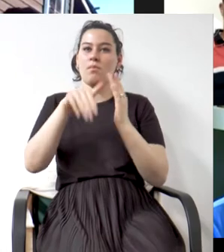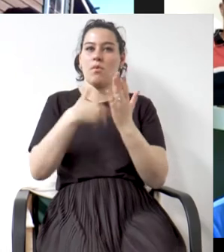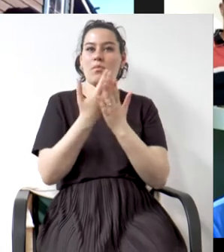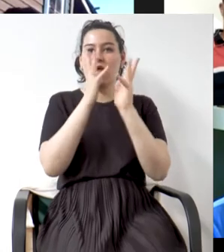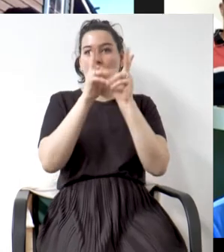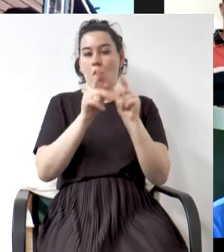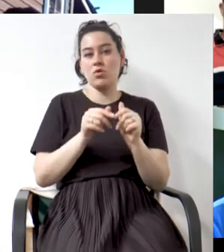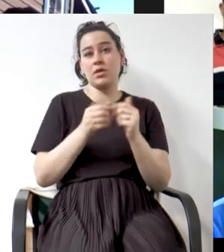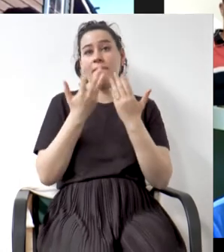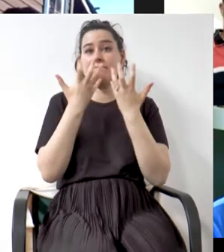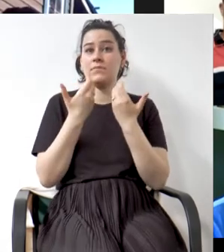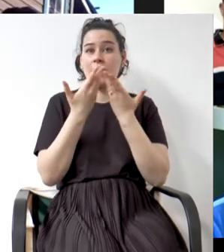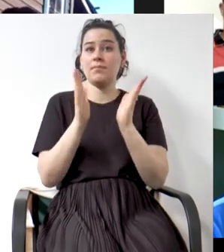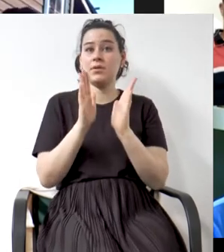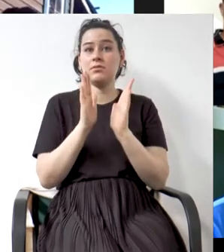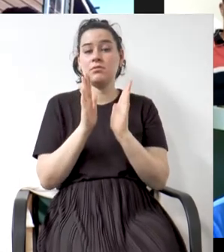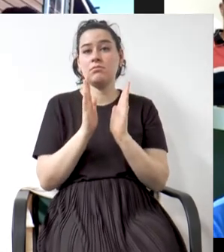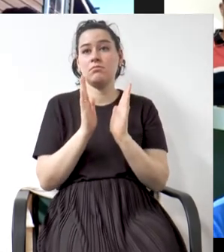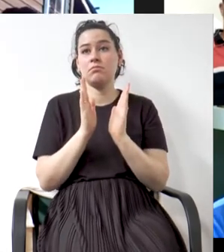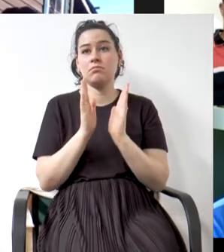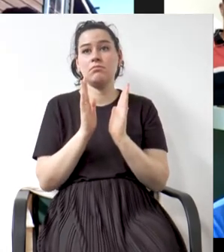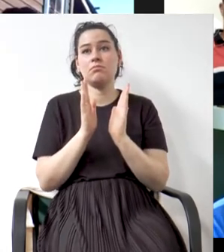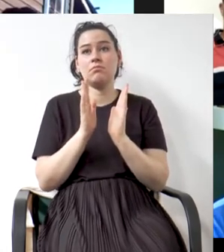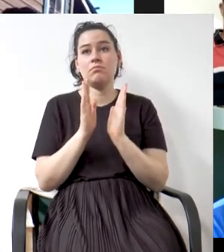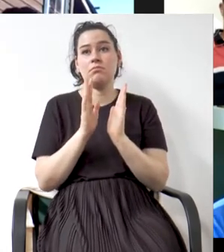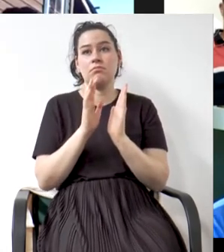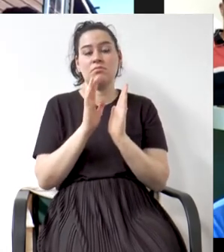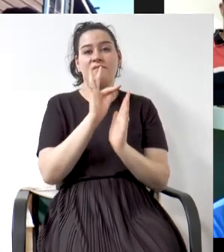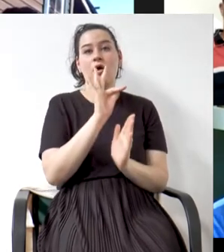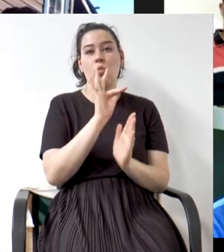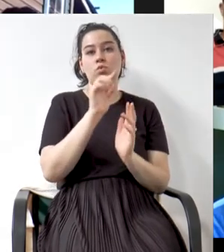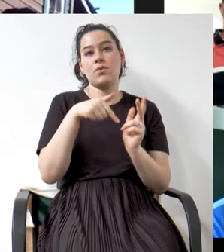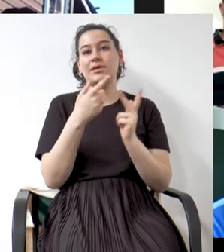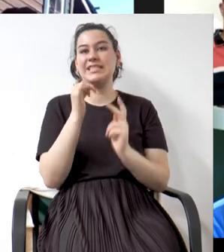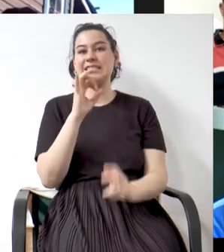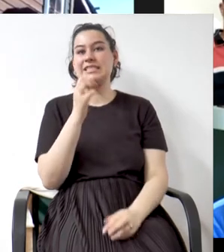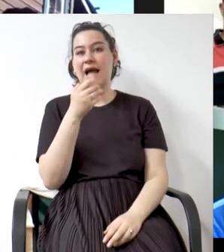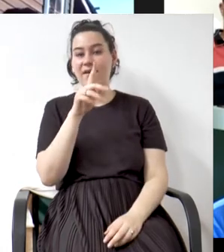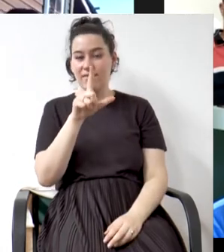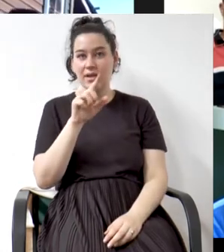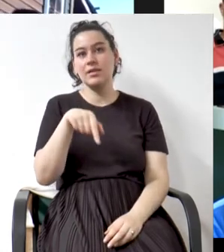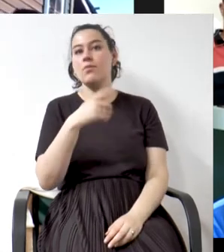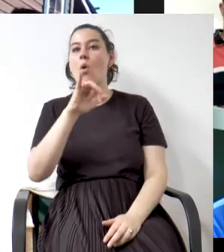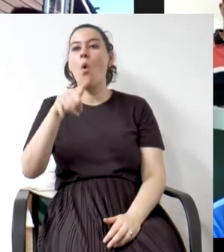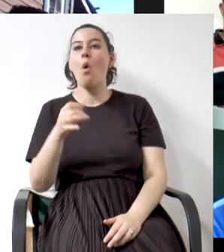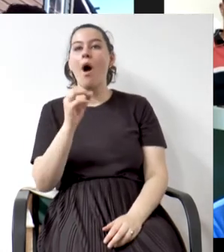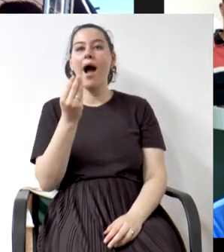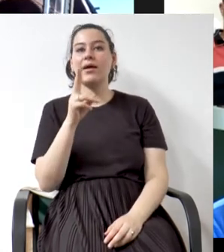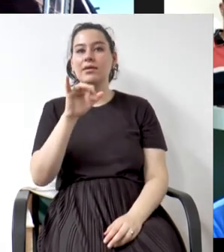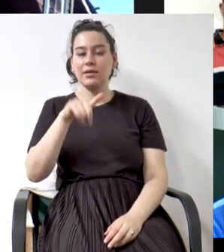sería empezar con Joaquín Toledo, seguiría Isabel Barreto, después Joaquín Márquez,